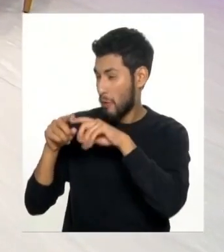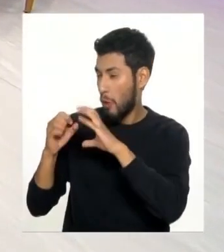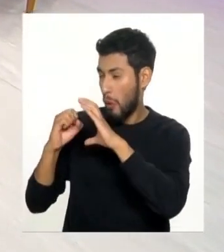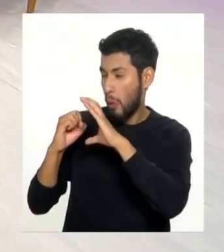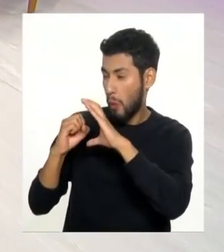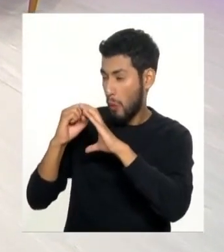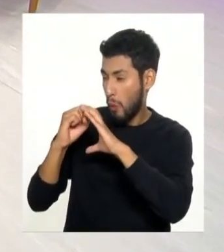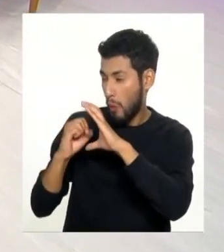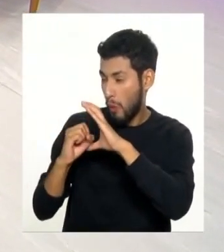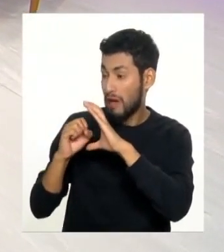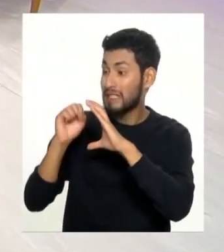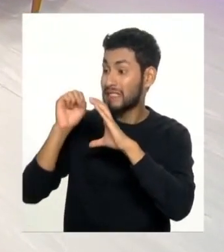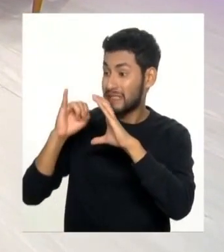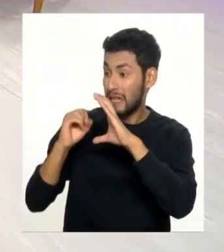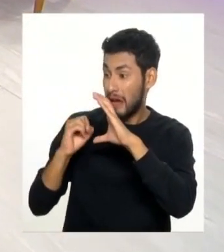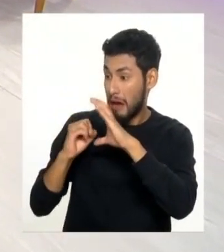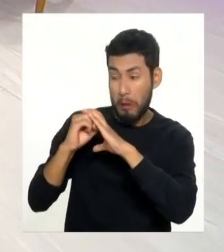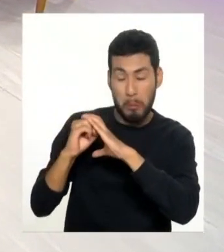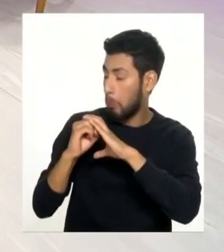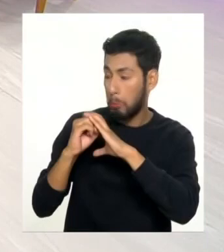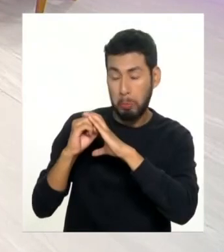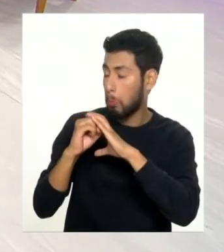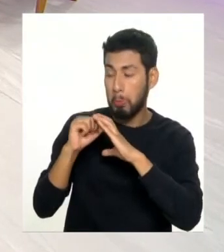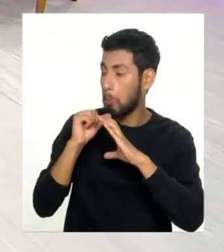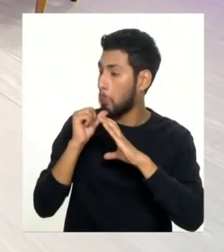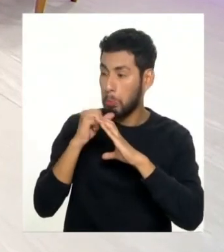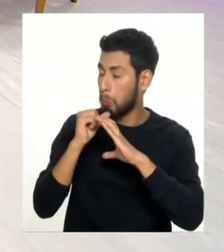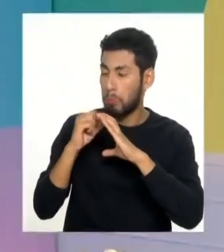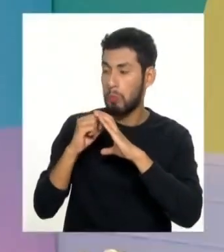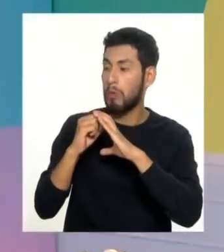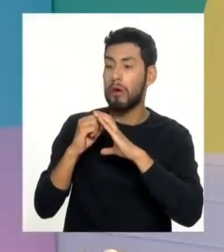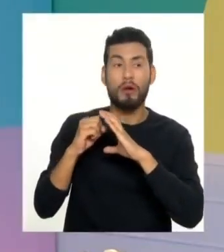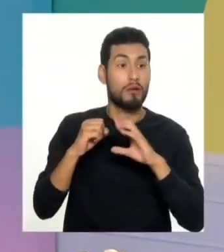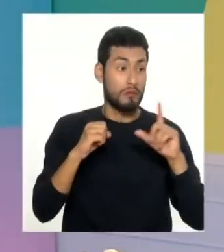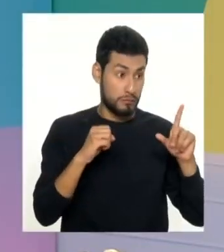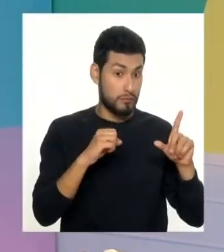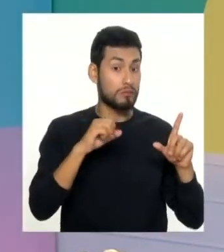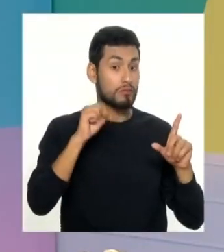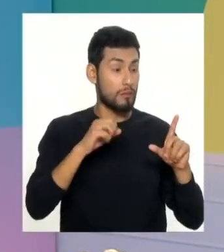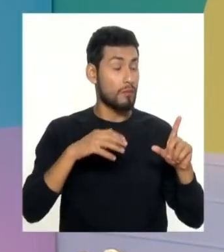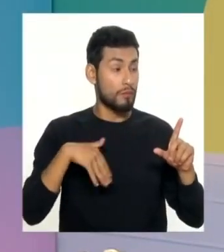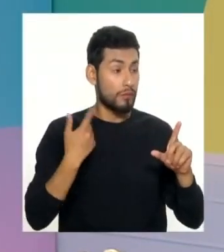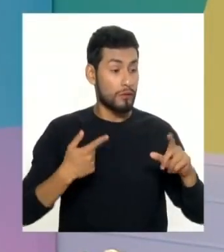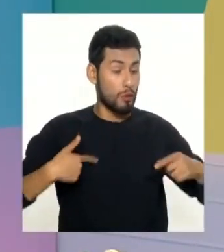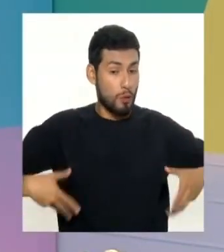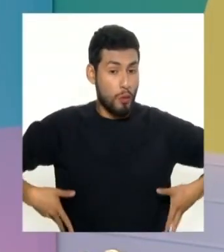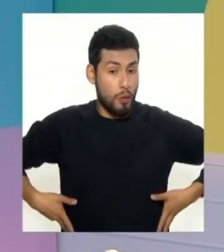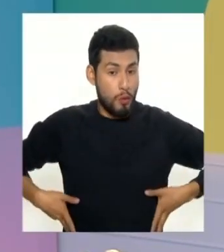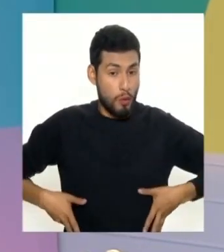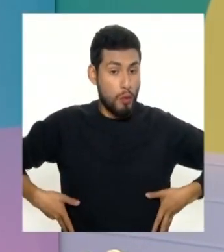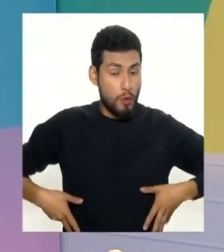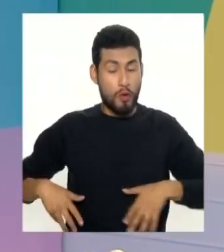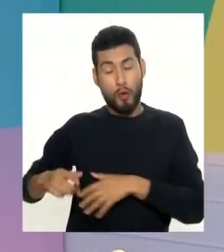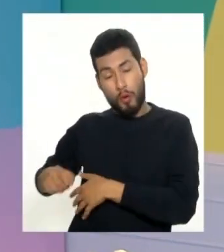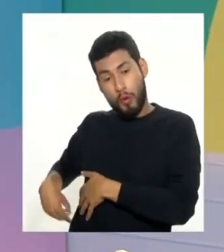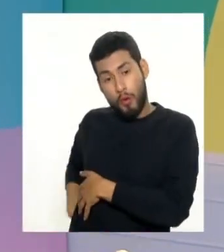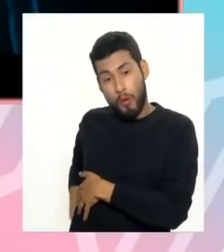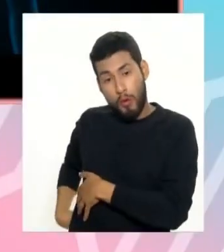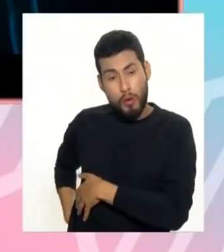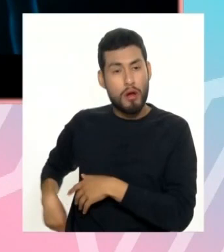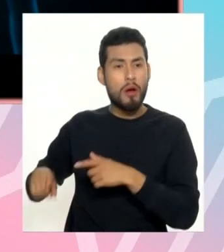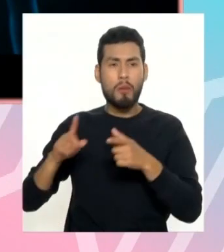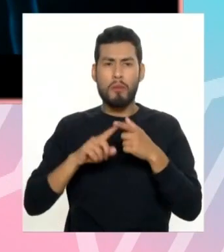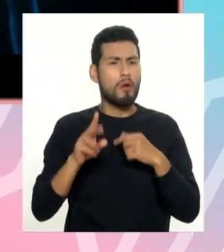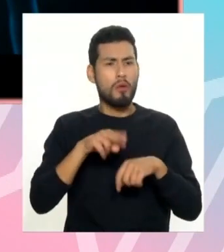dice que si es adelante, quizás no causa dolor. Podría causar dolor de cintura, dolor lumbar, dolor cervical, pero no